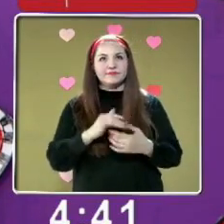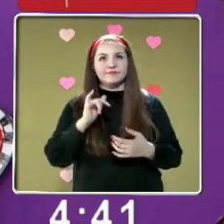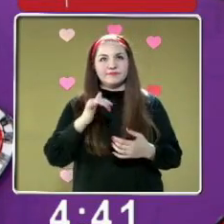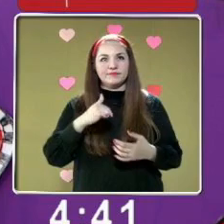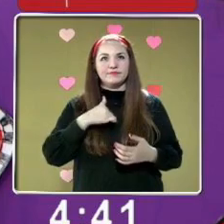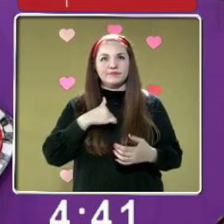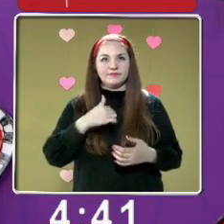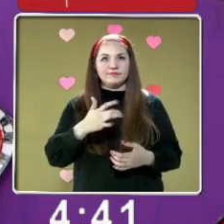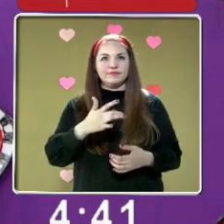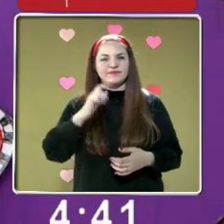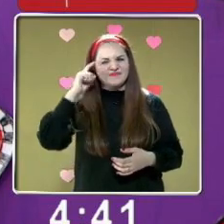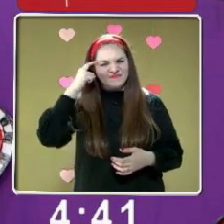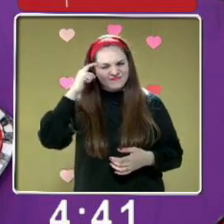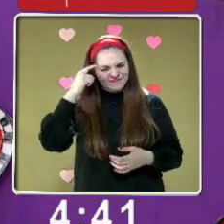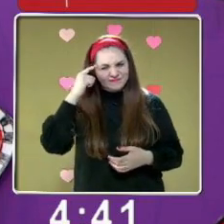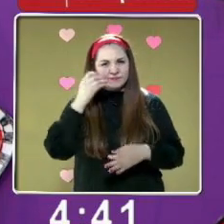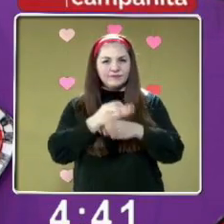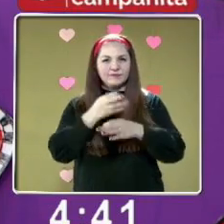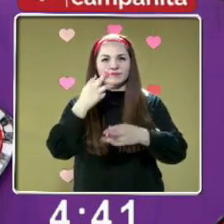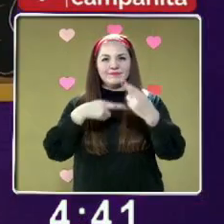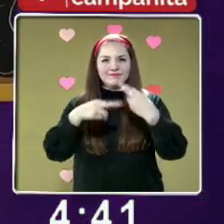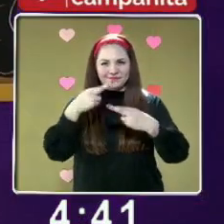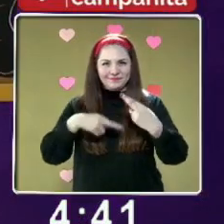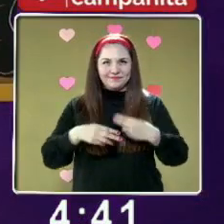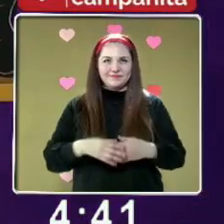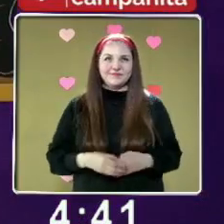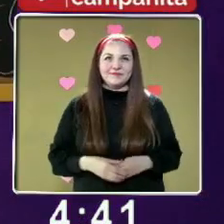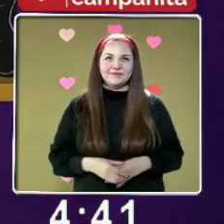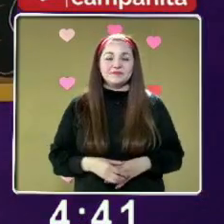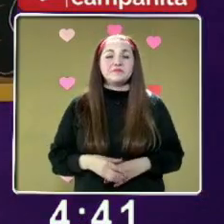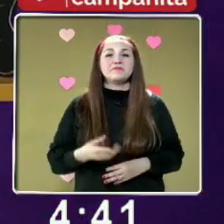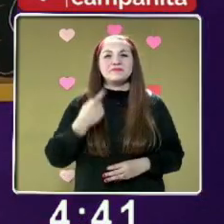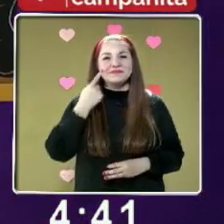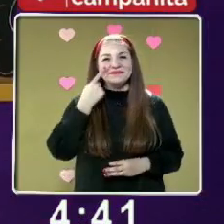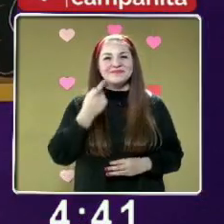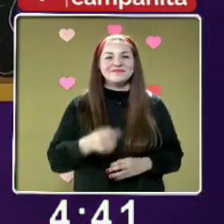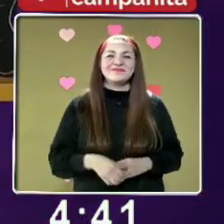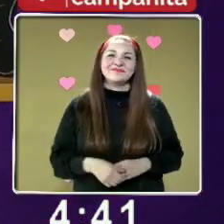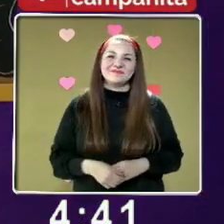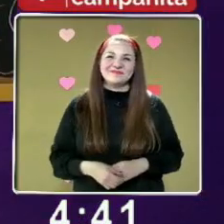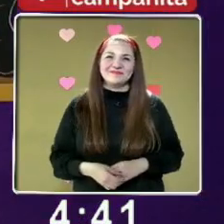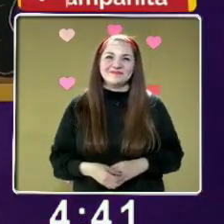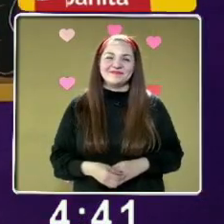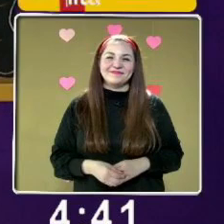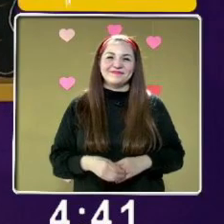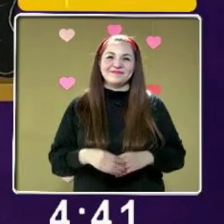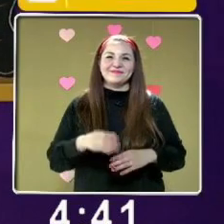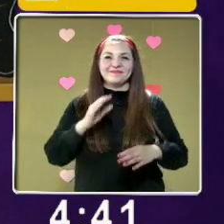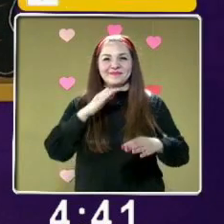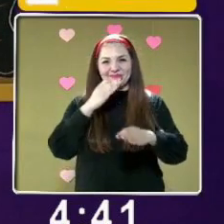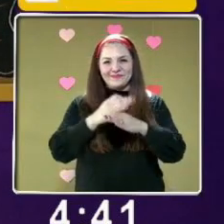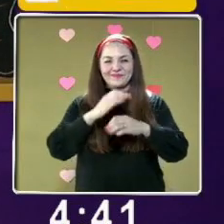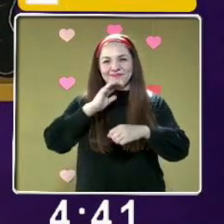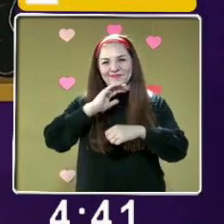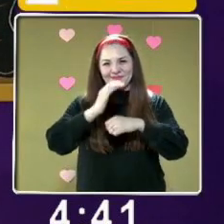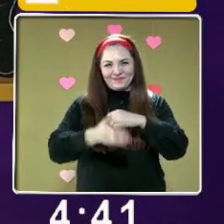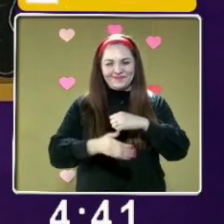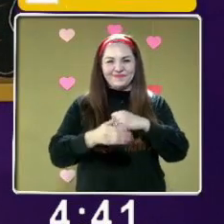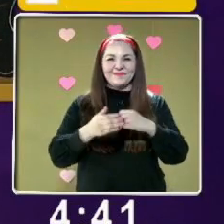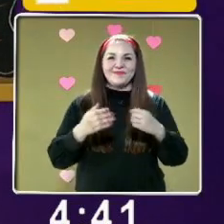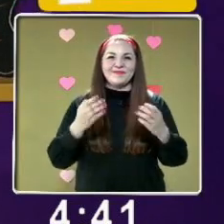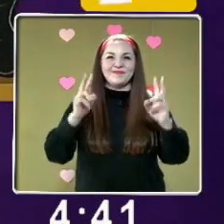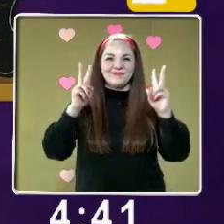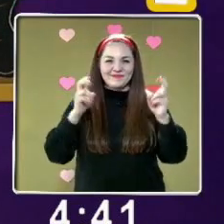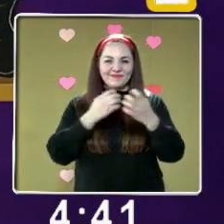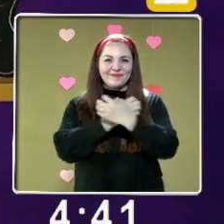regular mi enojo y ahorita regreso contigo. ¿Qué le parece, maestra, si terminamos con esto, el contenido de educación